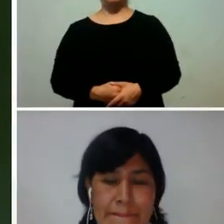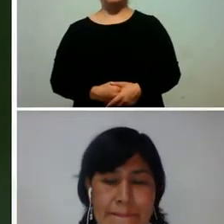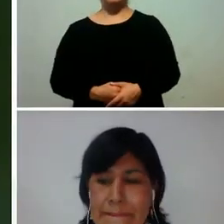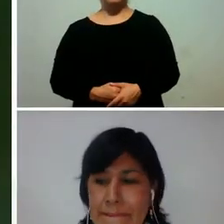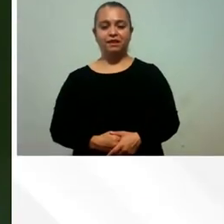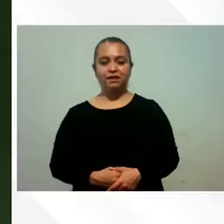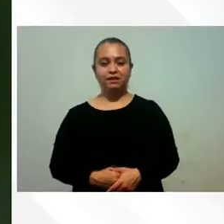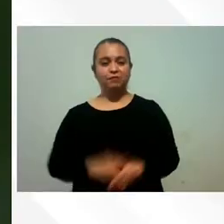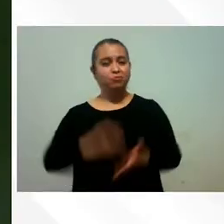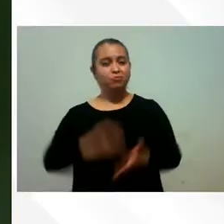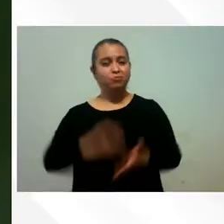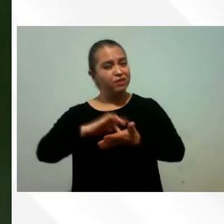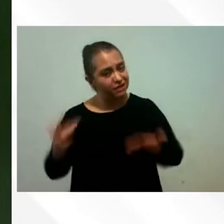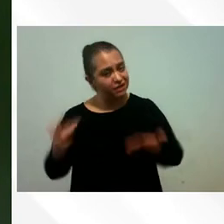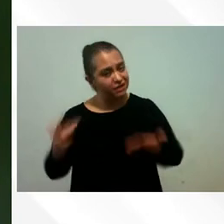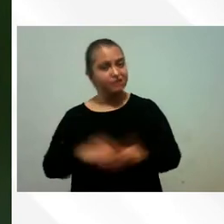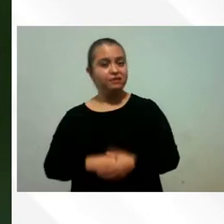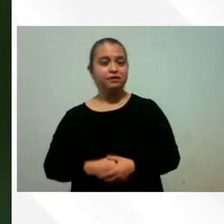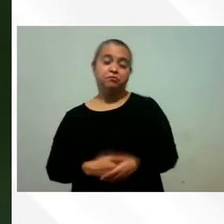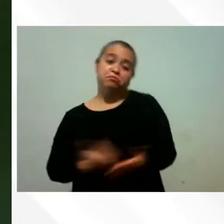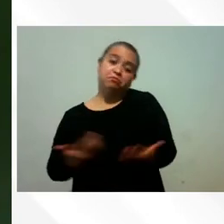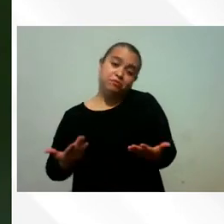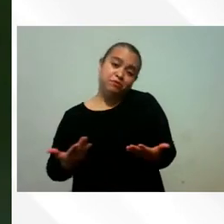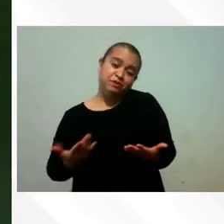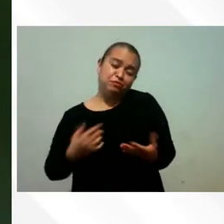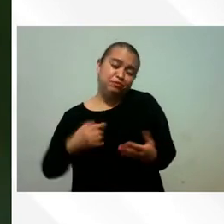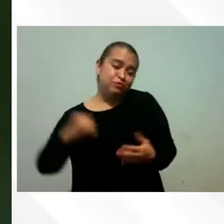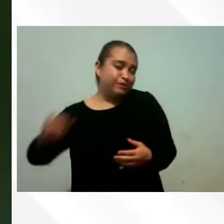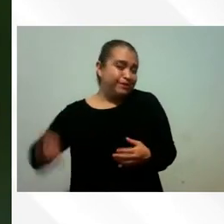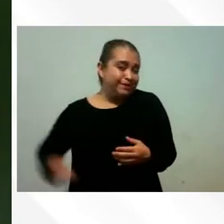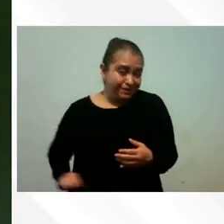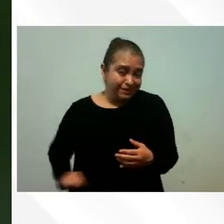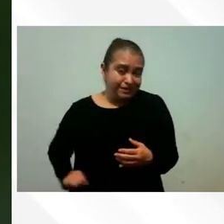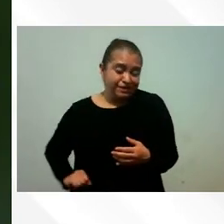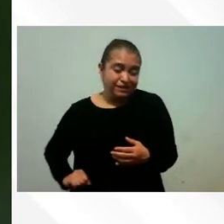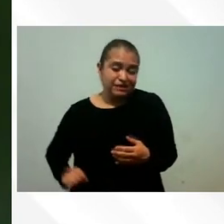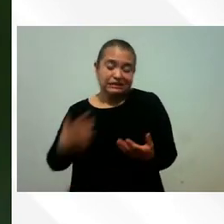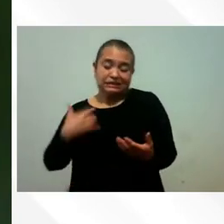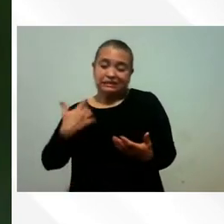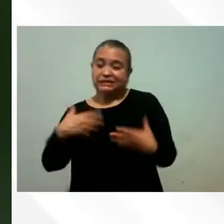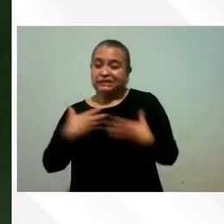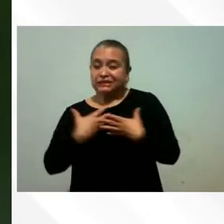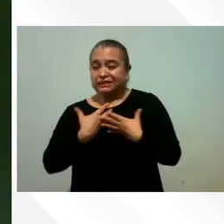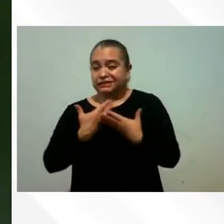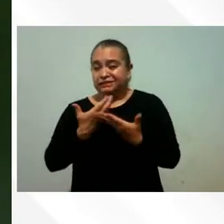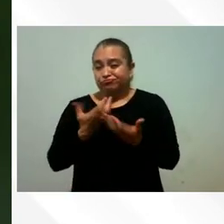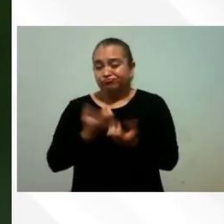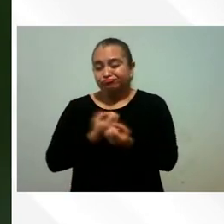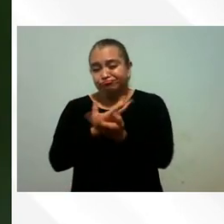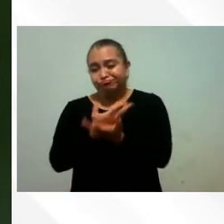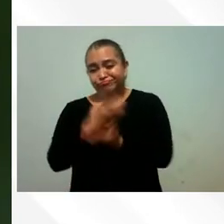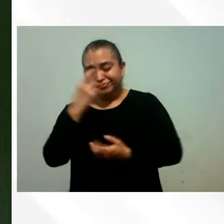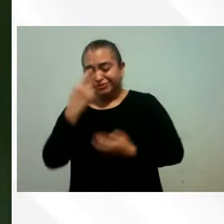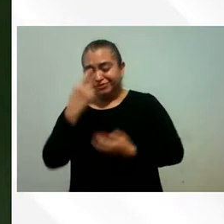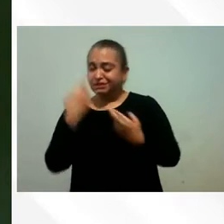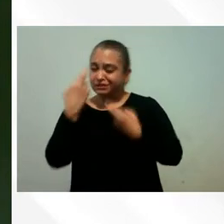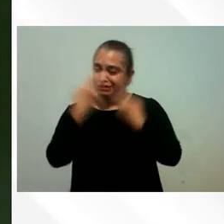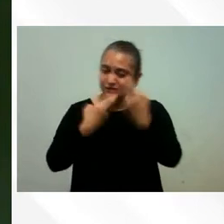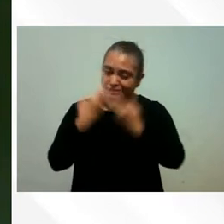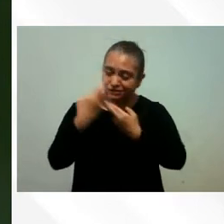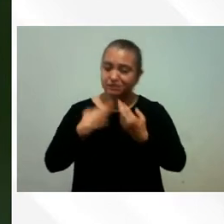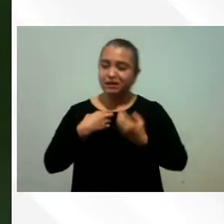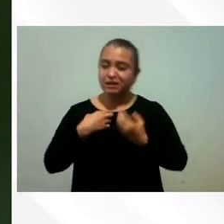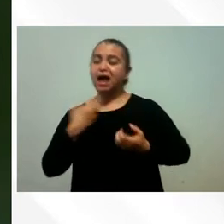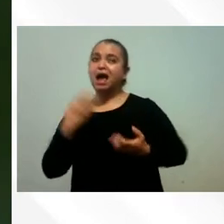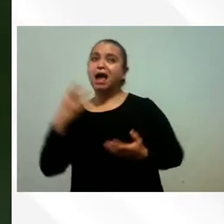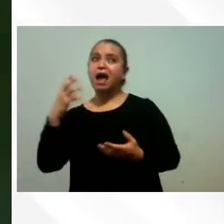Gracias, muchas gracias. Pues muy interesante y emotiva la reflexión para explicar el concepto